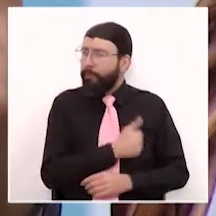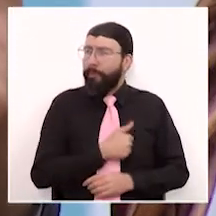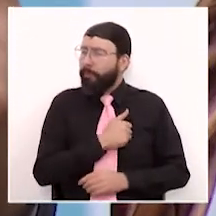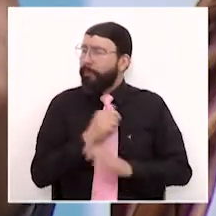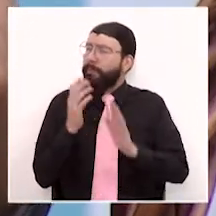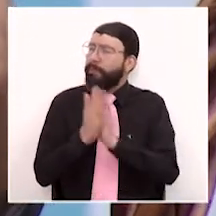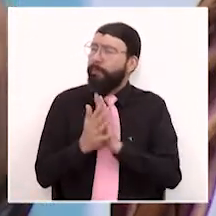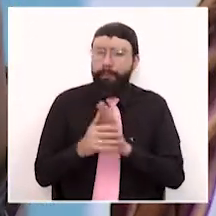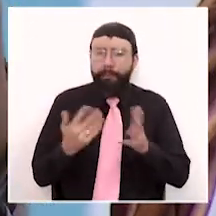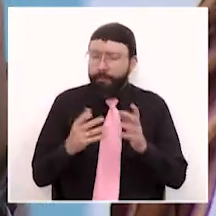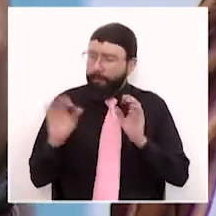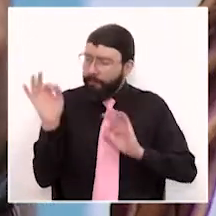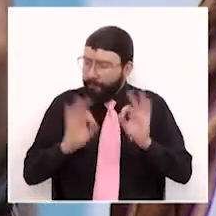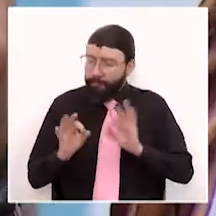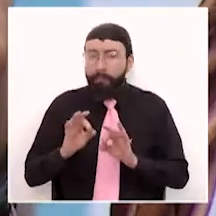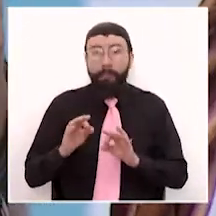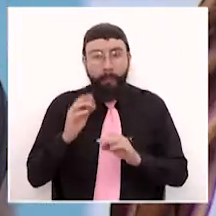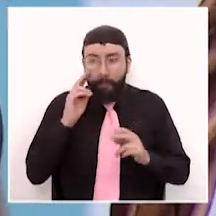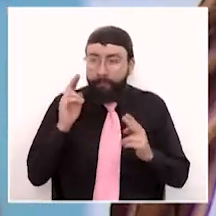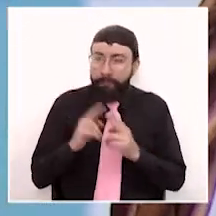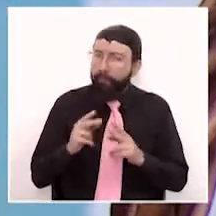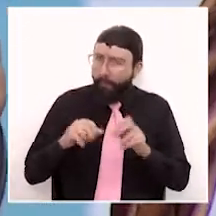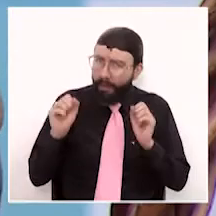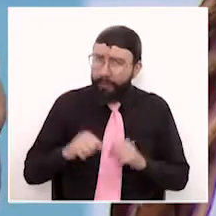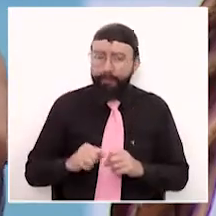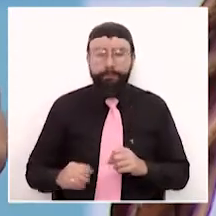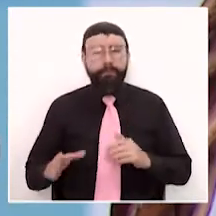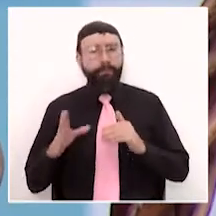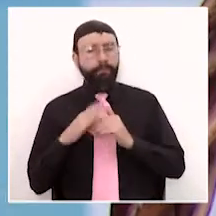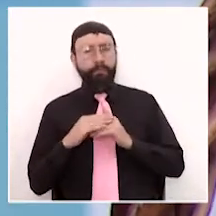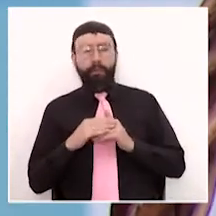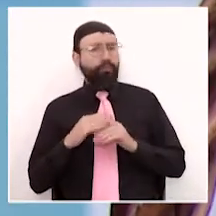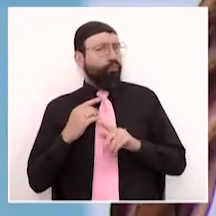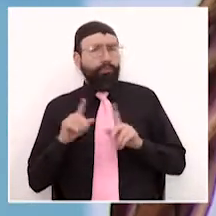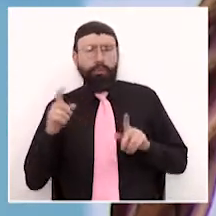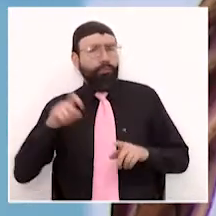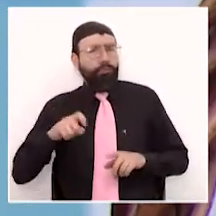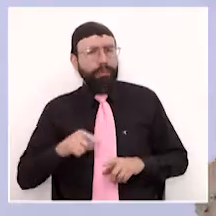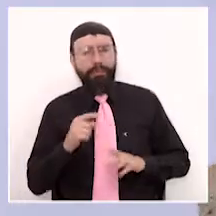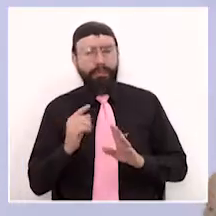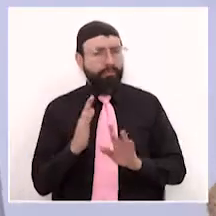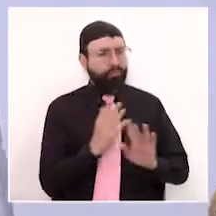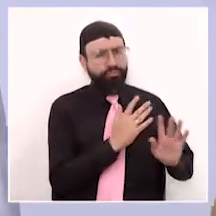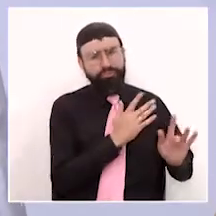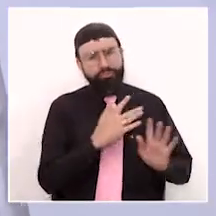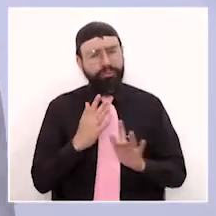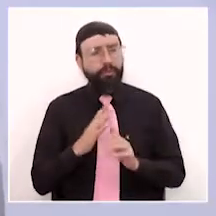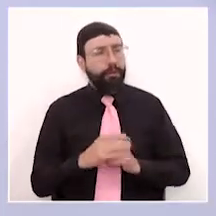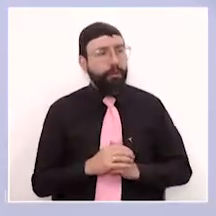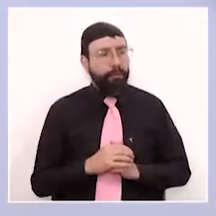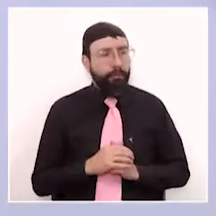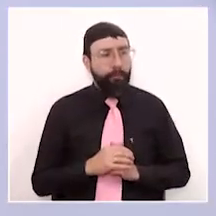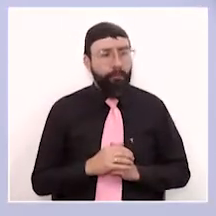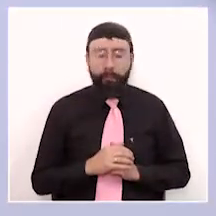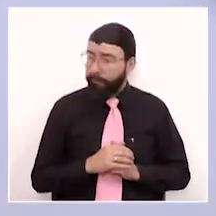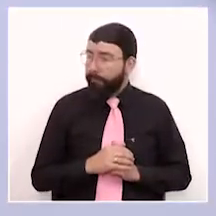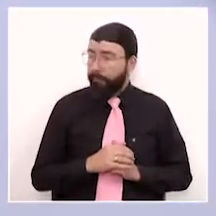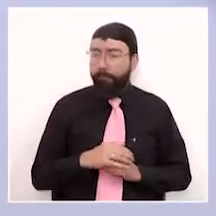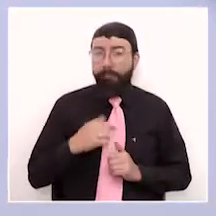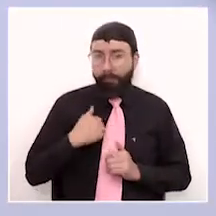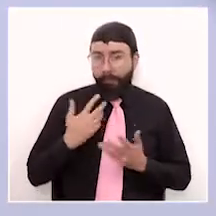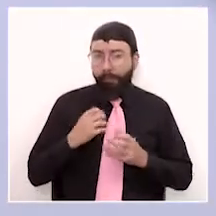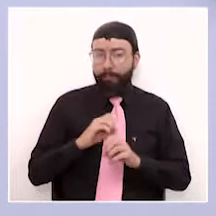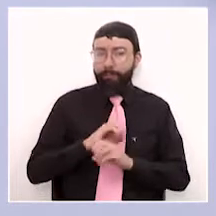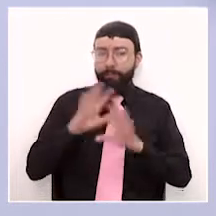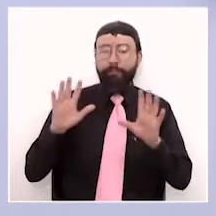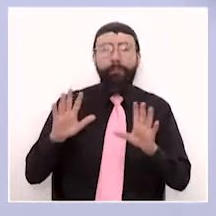la preparación y que nos demos cuenta que sí se puede hacer pan sin necesidad del trigo. Sí, claro que sí. Bueno, primero quería contarte que